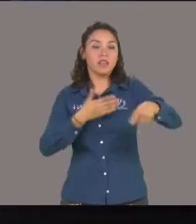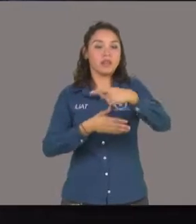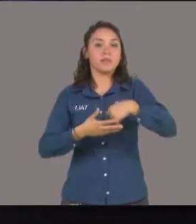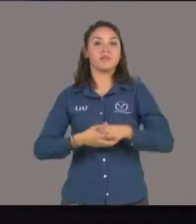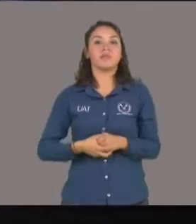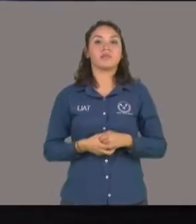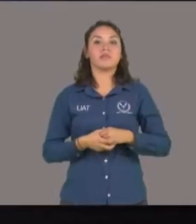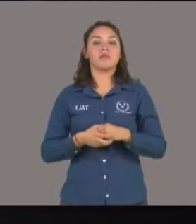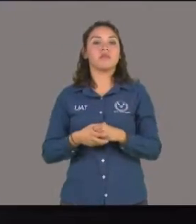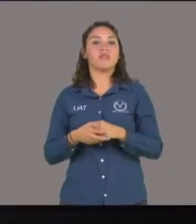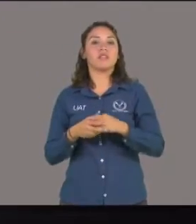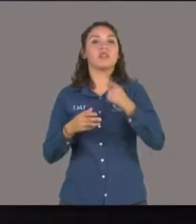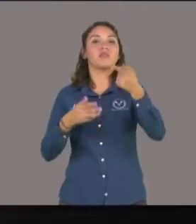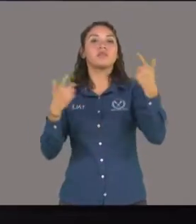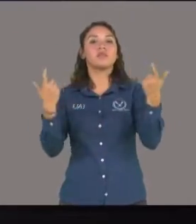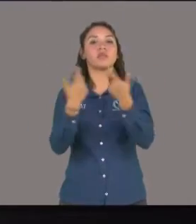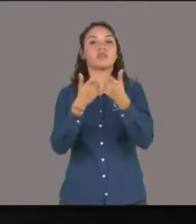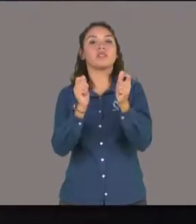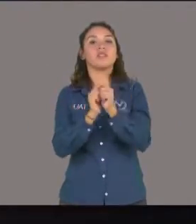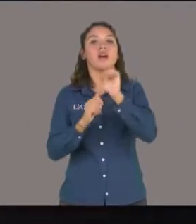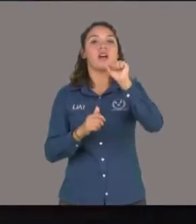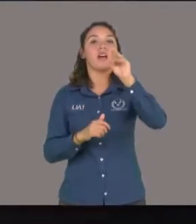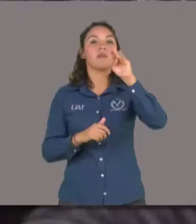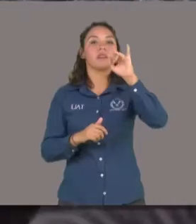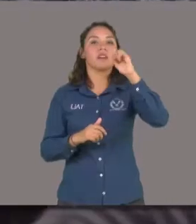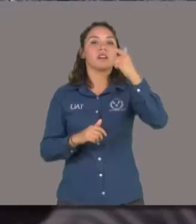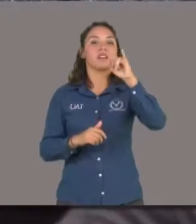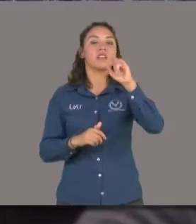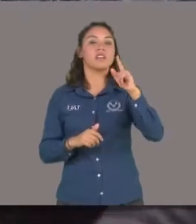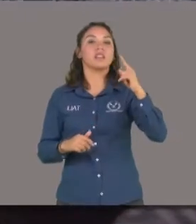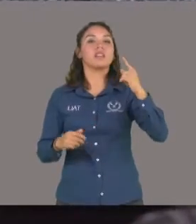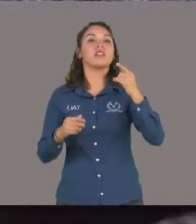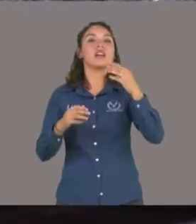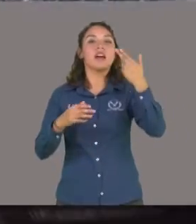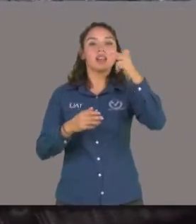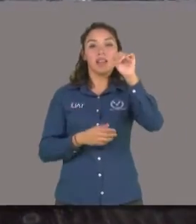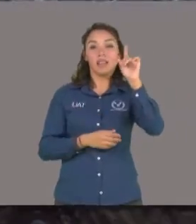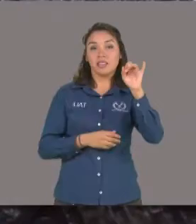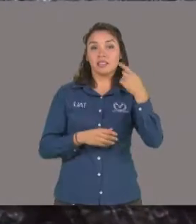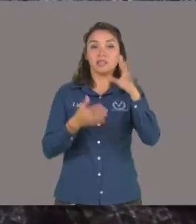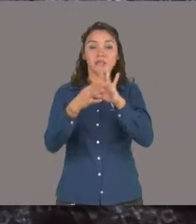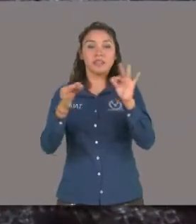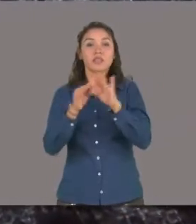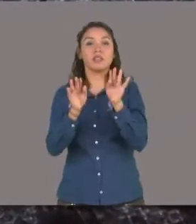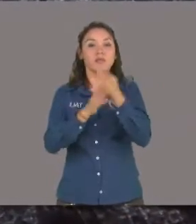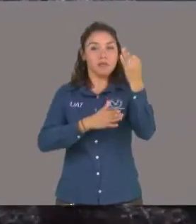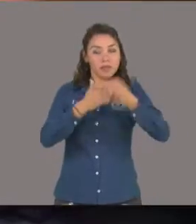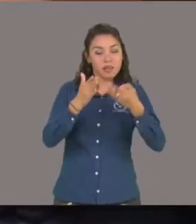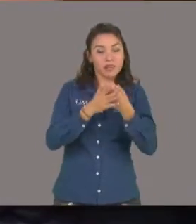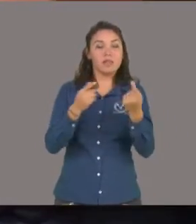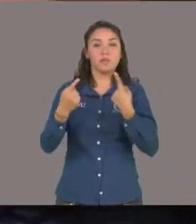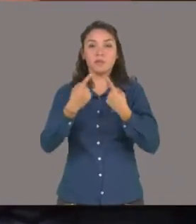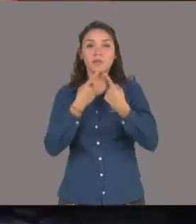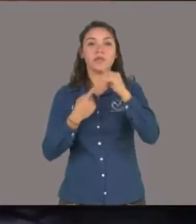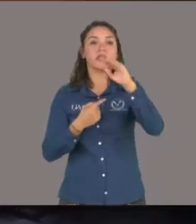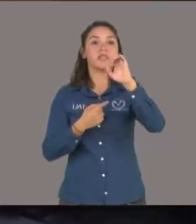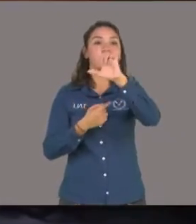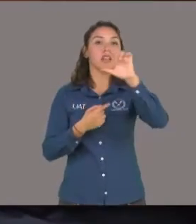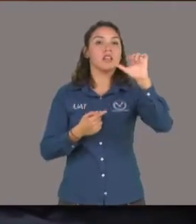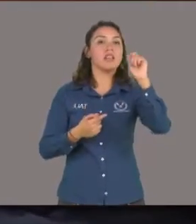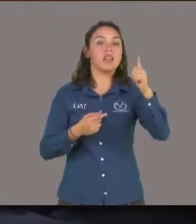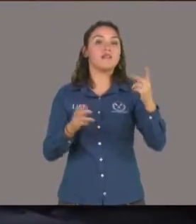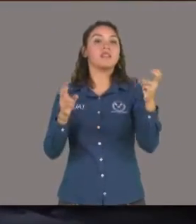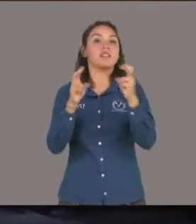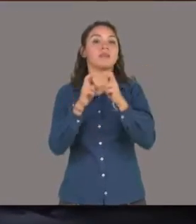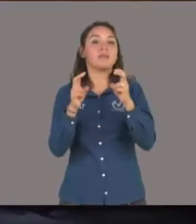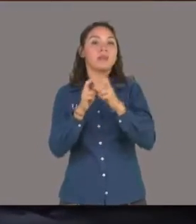fortalecer y acrecentar la cultura de la inclusión que tanta falta hace en nuestra sociedad. En su mensaje a los alumnos,